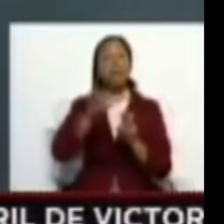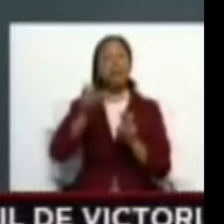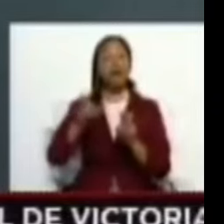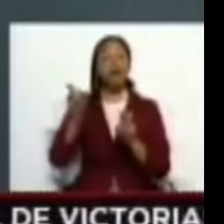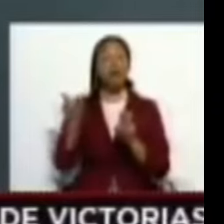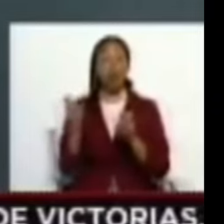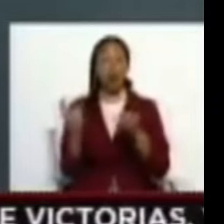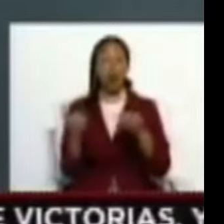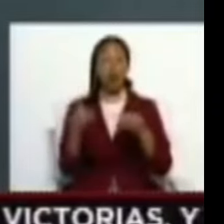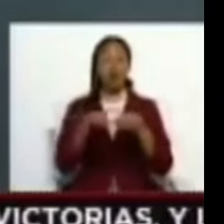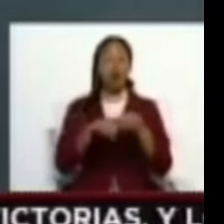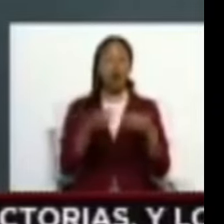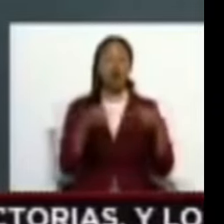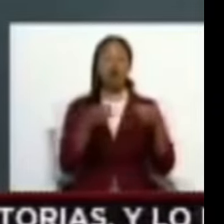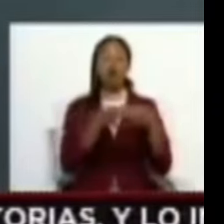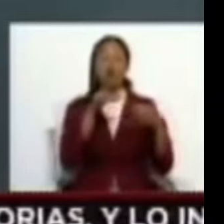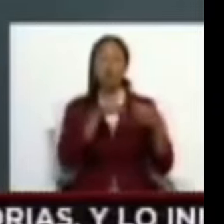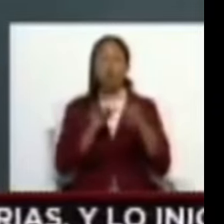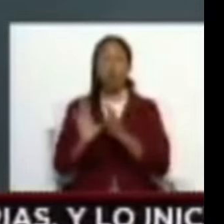es sumamente